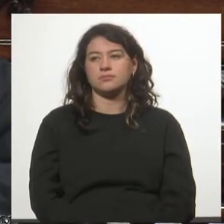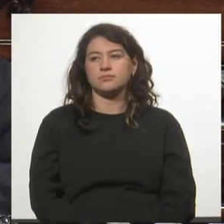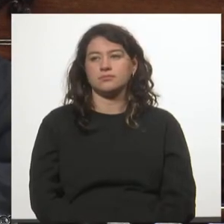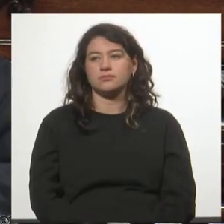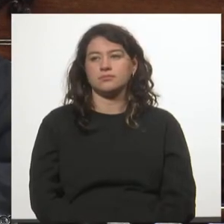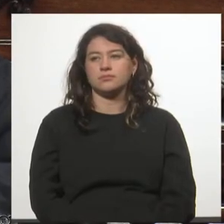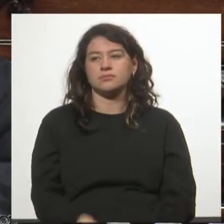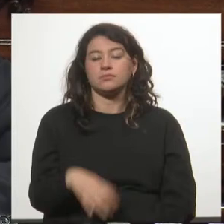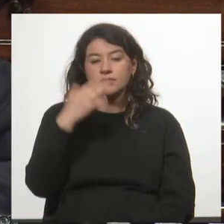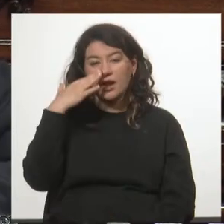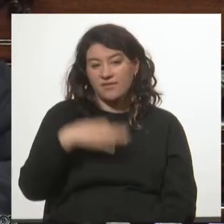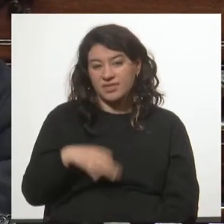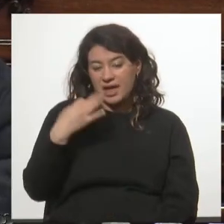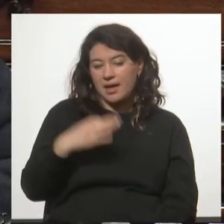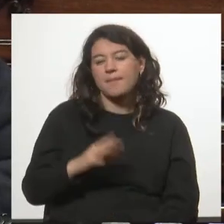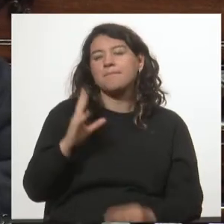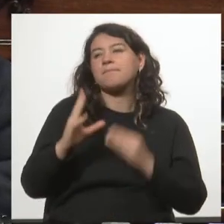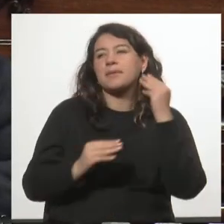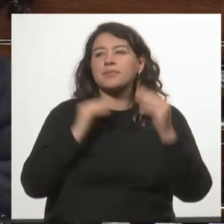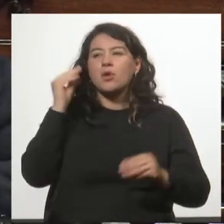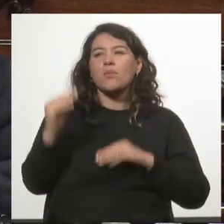realmente me preocupa